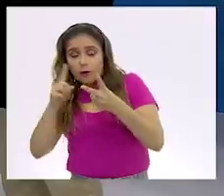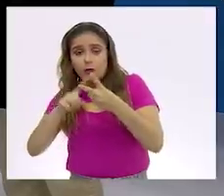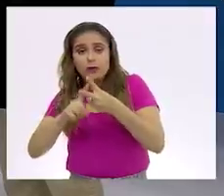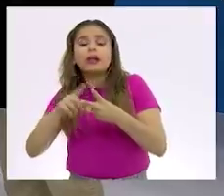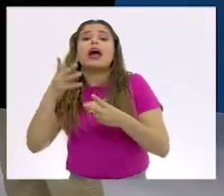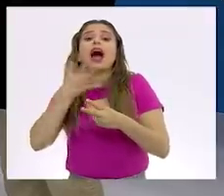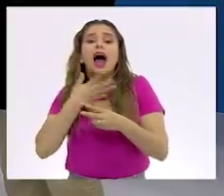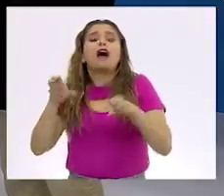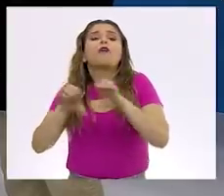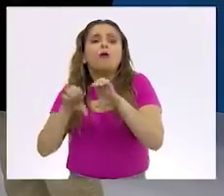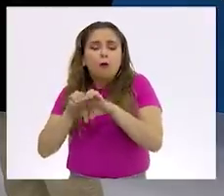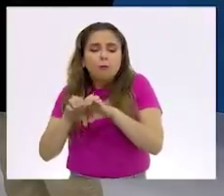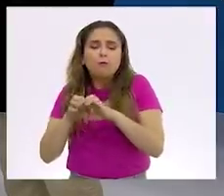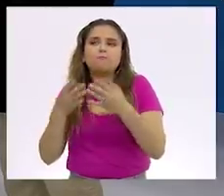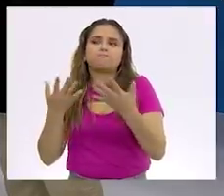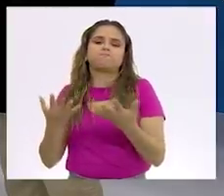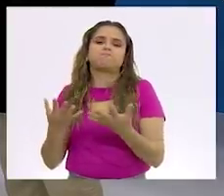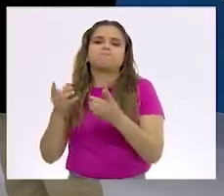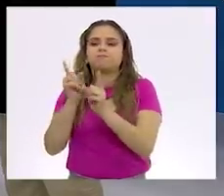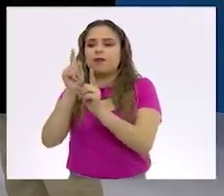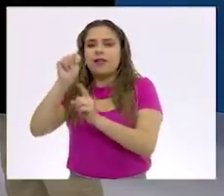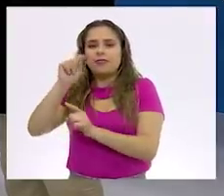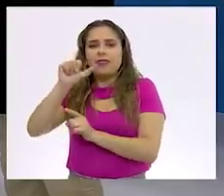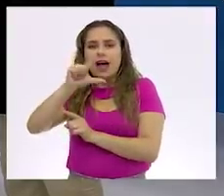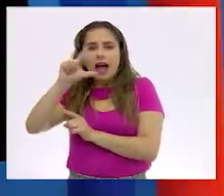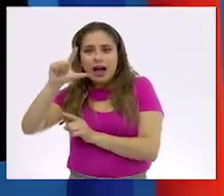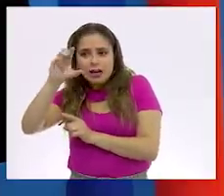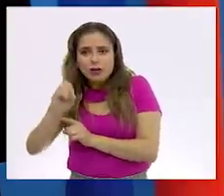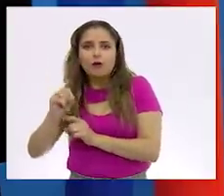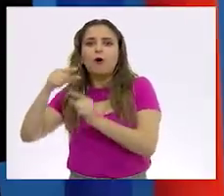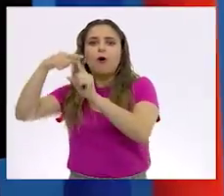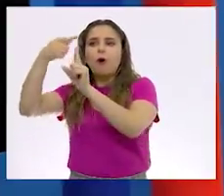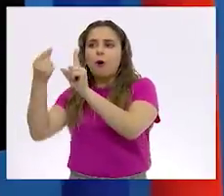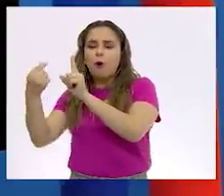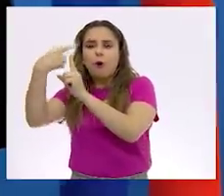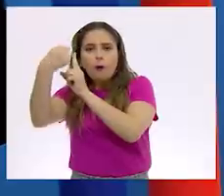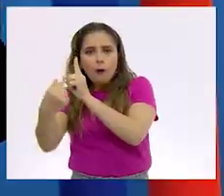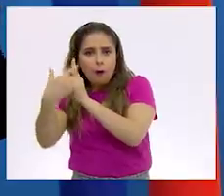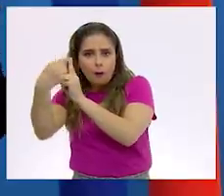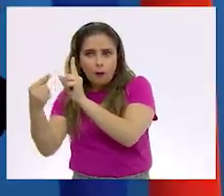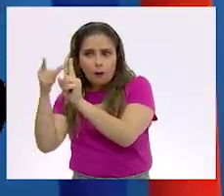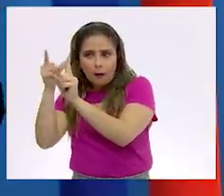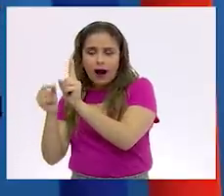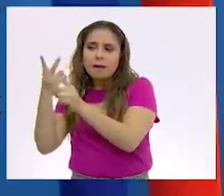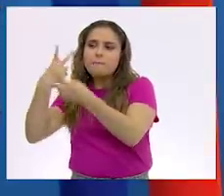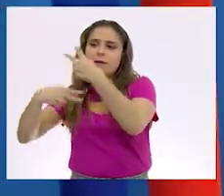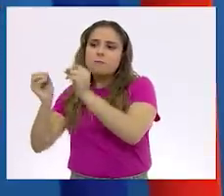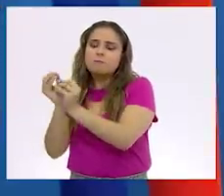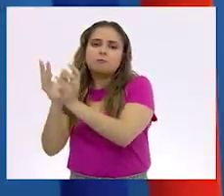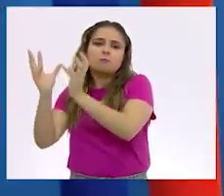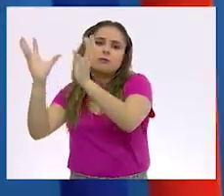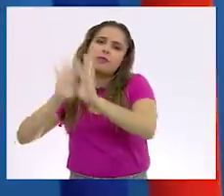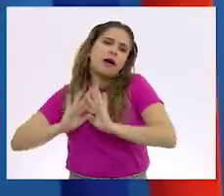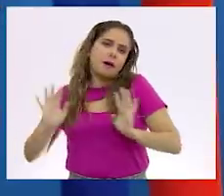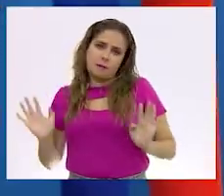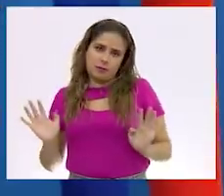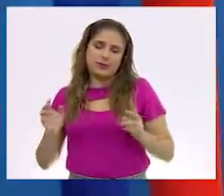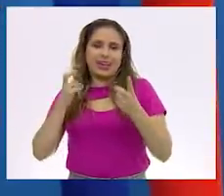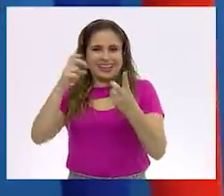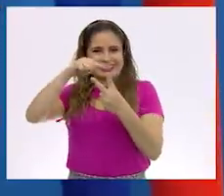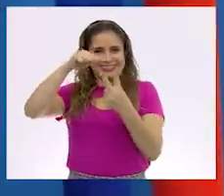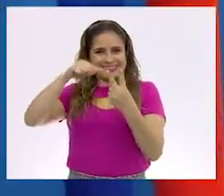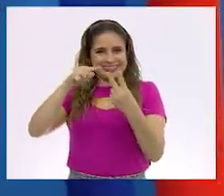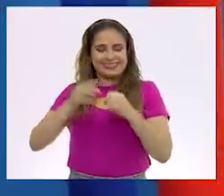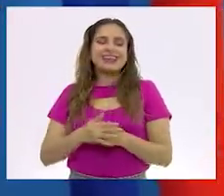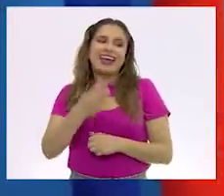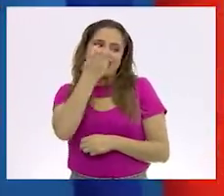mediante fragmentos como tallos u hojas. Y qué bien que lo tienes muy presente. Hoy hablaremos